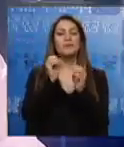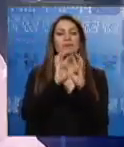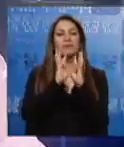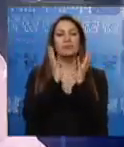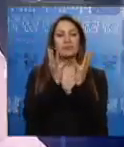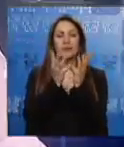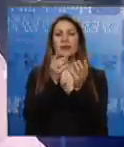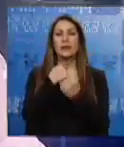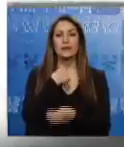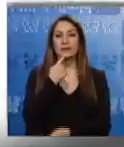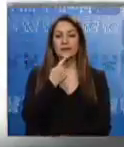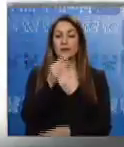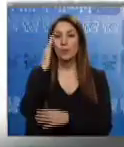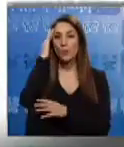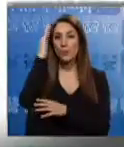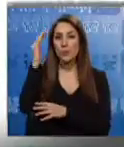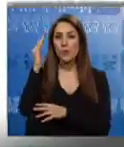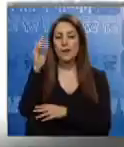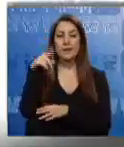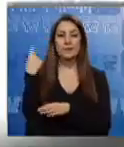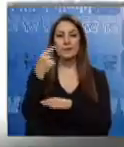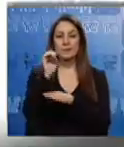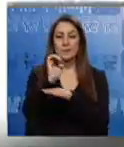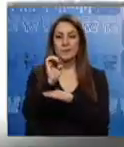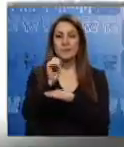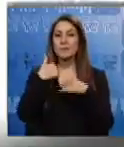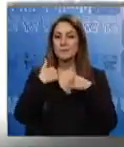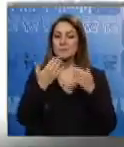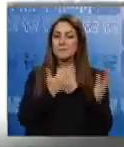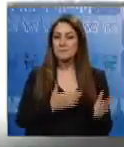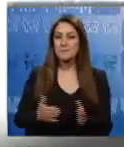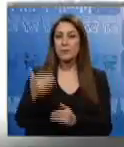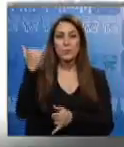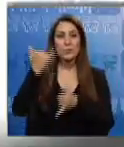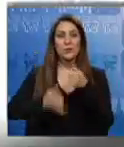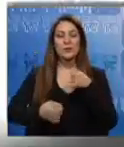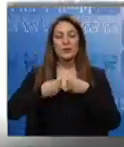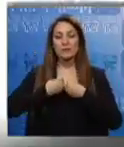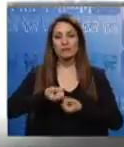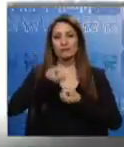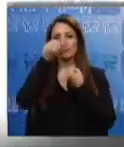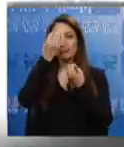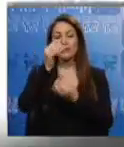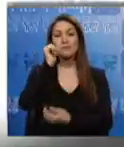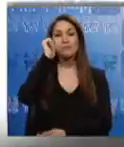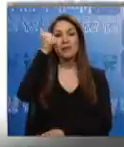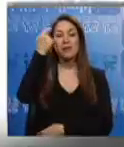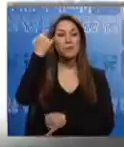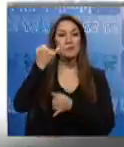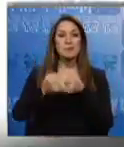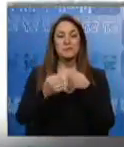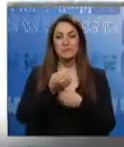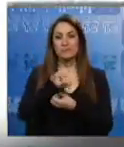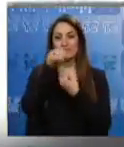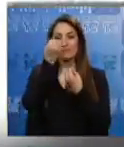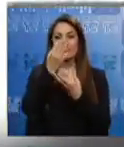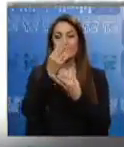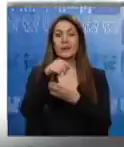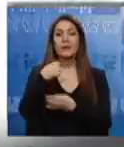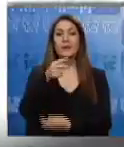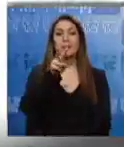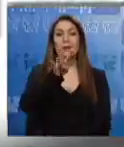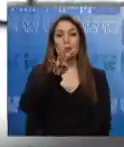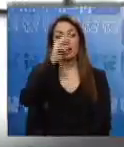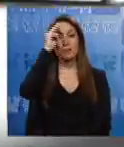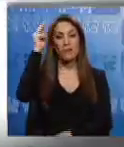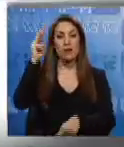mandatario escribió: "Hola patria querida, estamos preparando el último informe de la Nación para el día de mañana. El próximo 24 de mayo